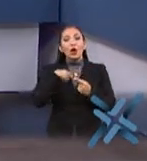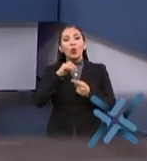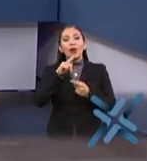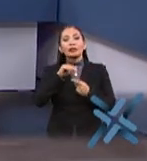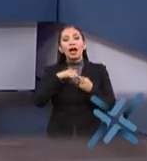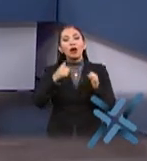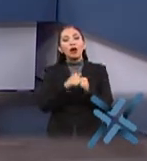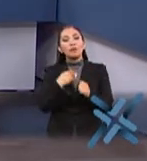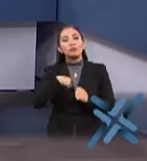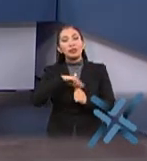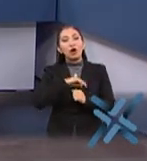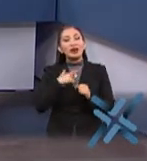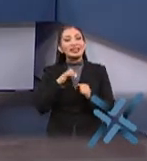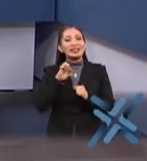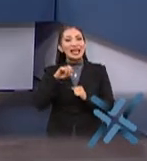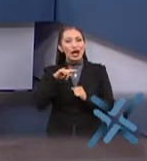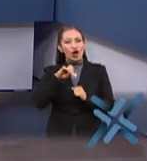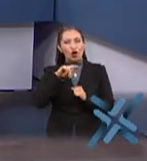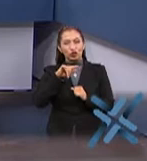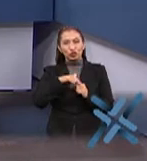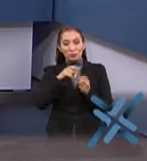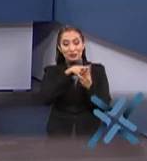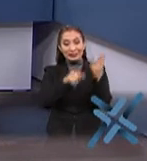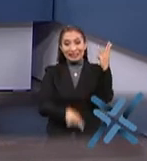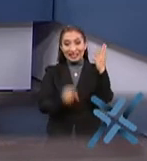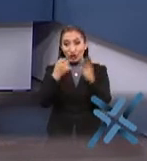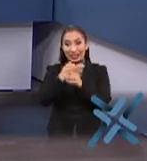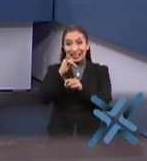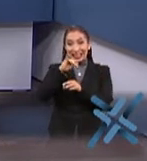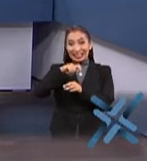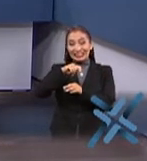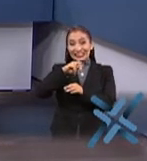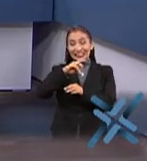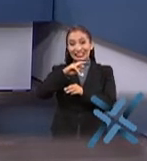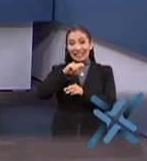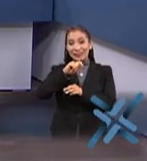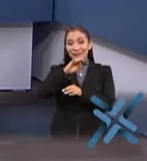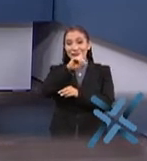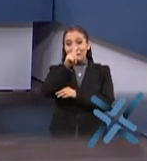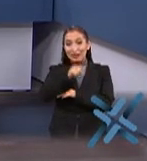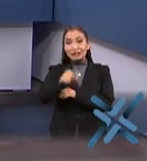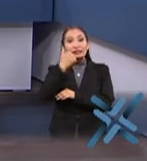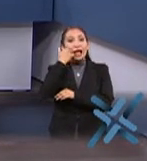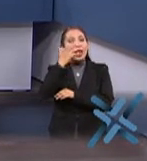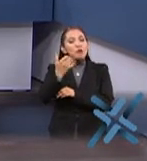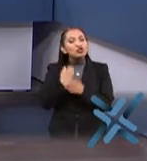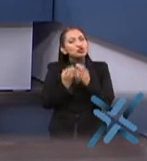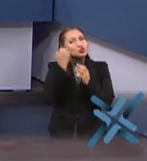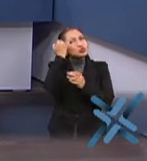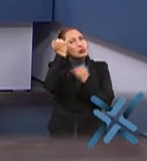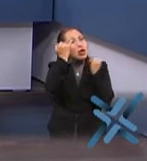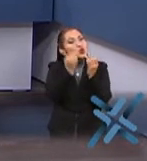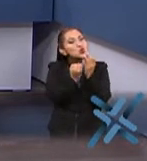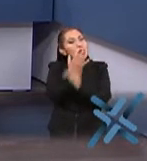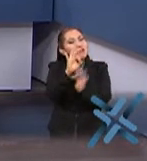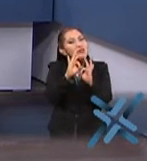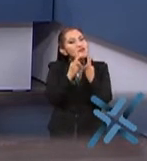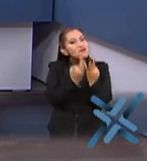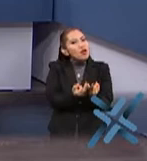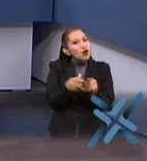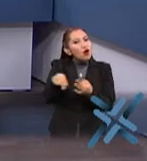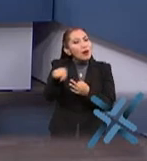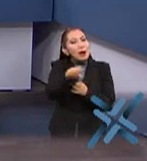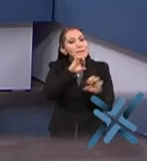por supuesto el programa que usted está viendo, este programa de revista educativa Interfaz, buscamos innovar en formatos técnicos y